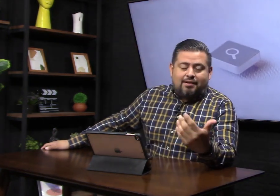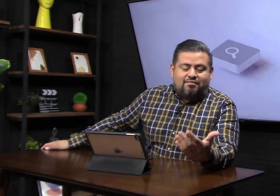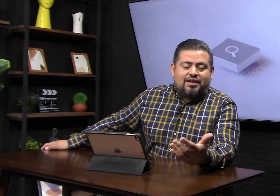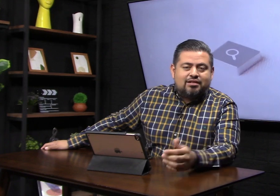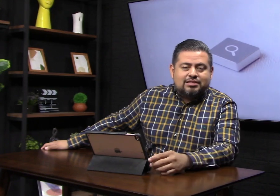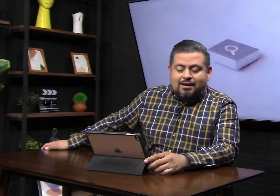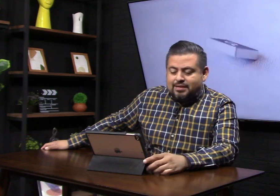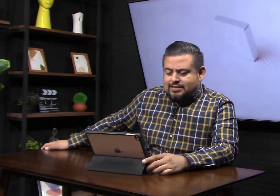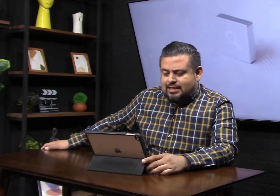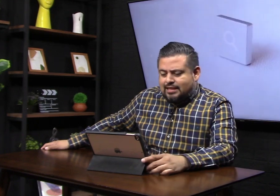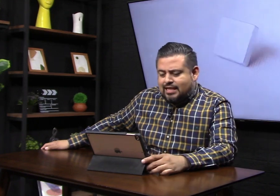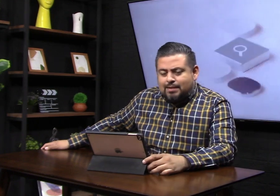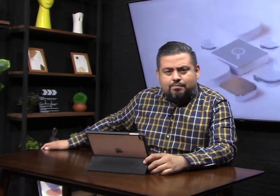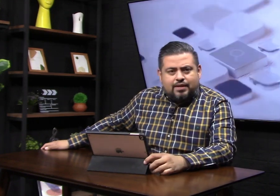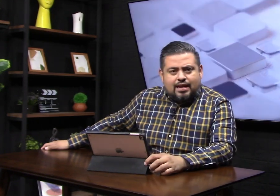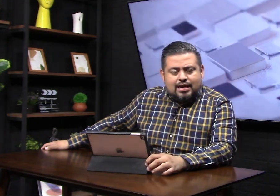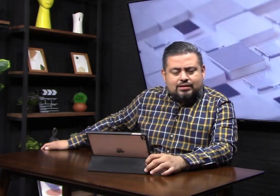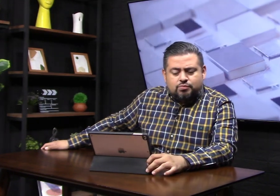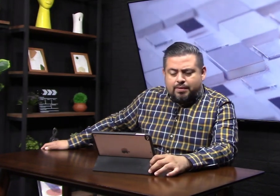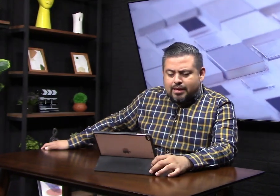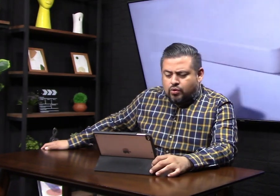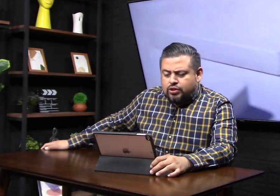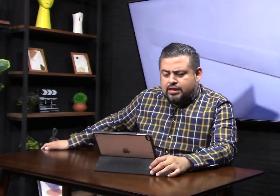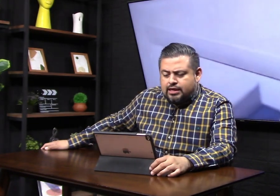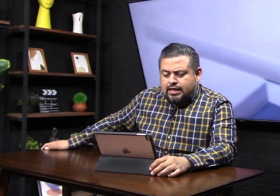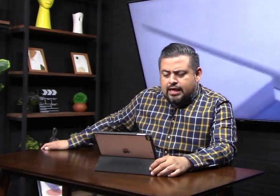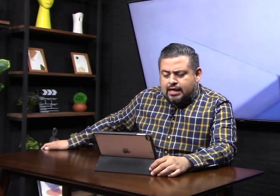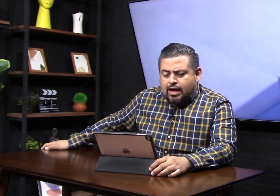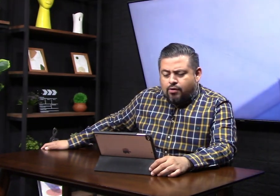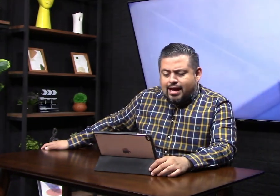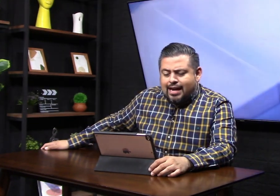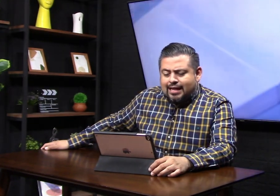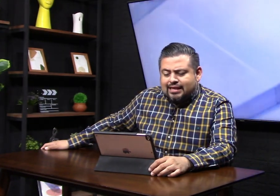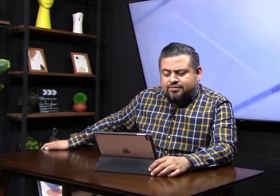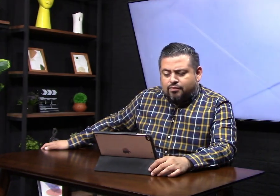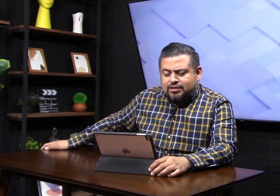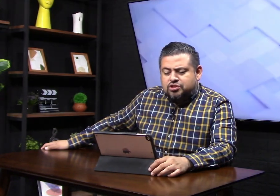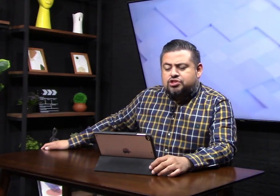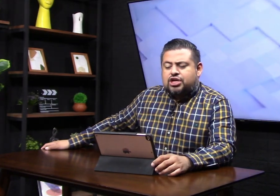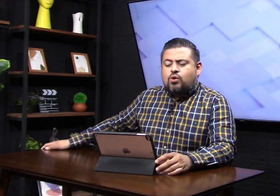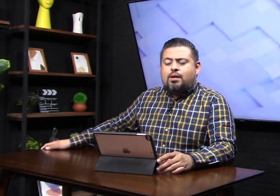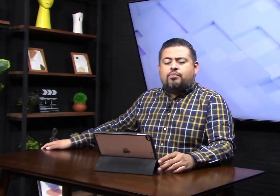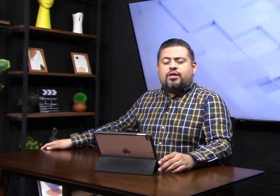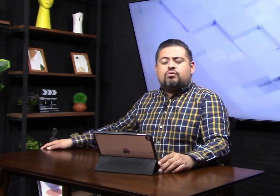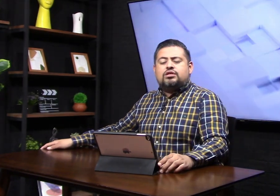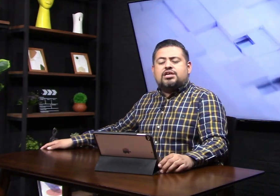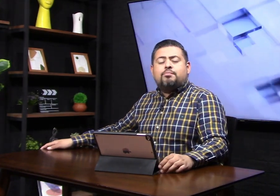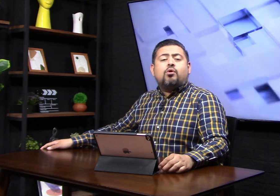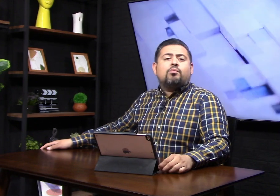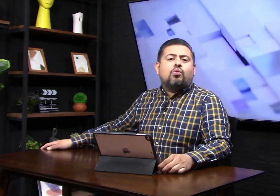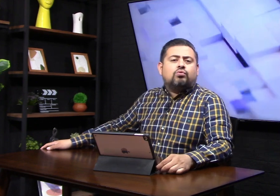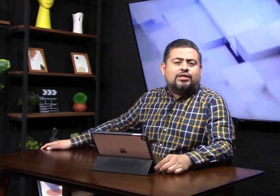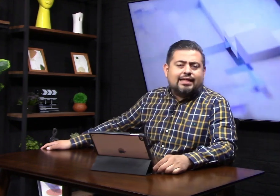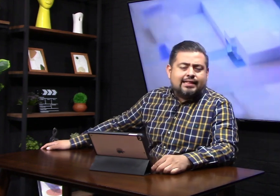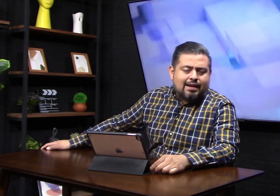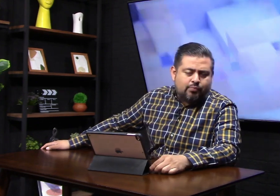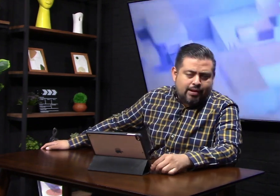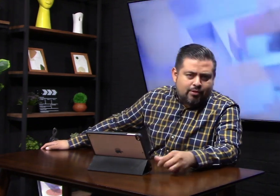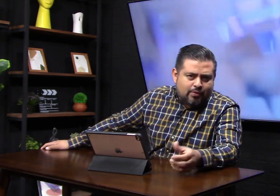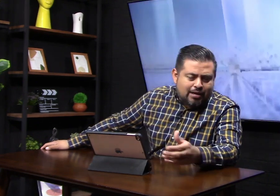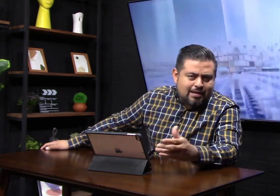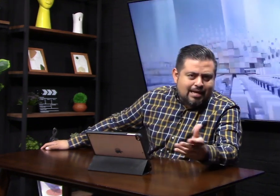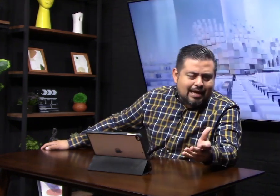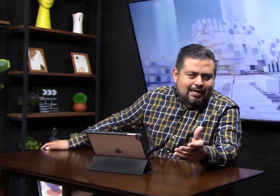presidenta, refiriéndose a la presidenta de la Suprema Corte, y ahora la transformación llegó al Poder Judicial por voluntad